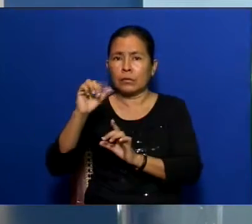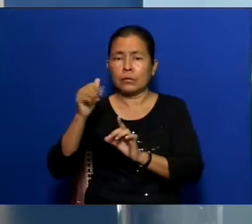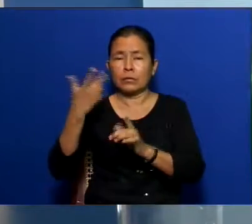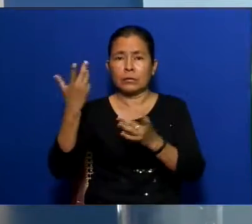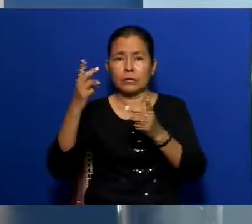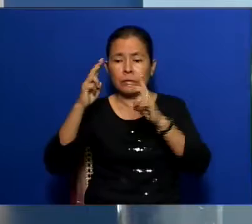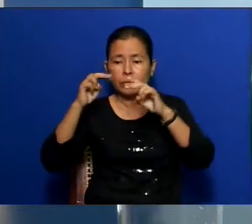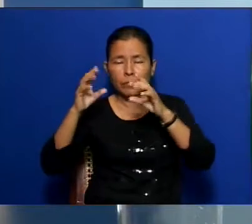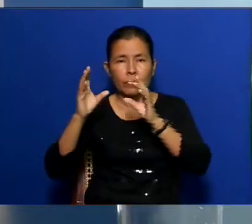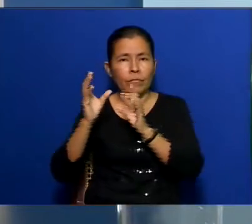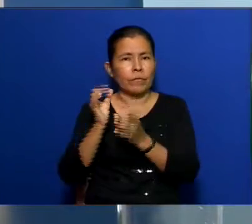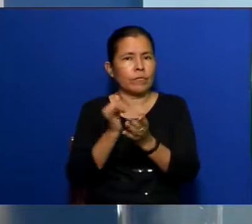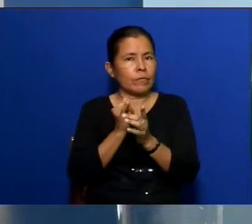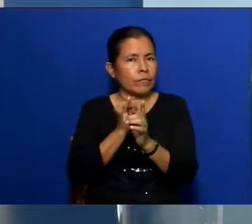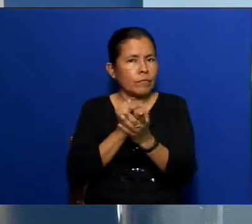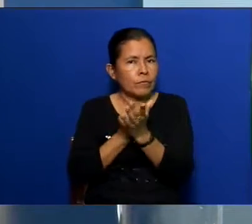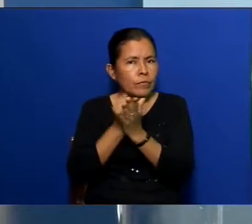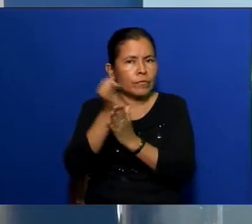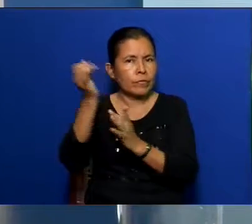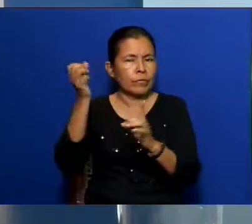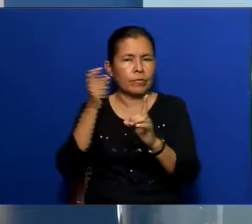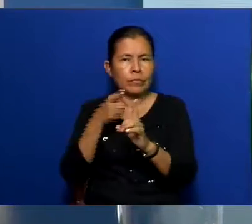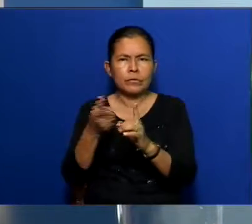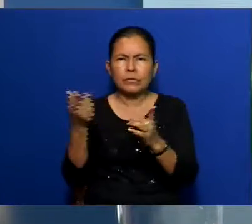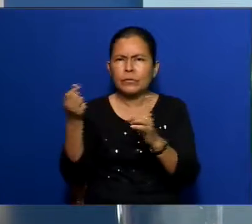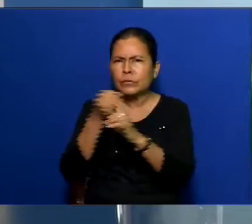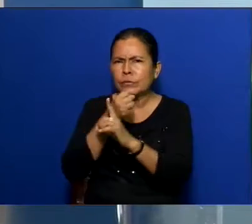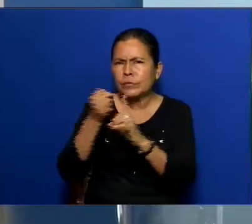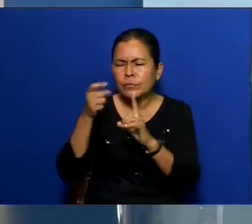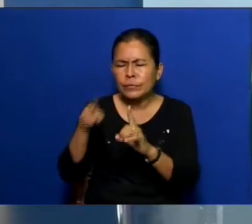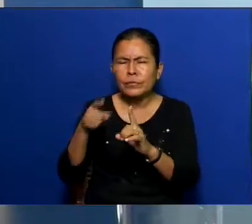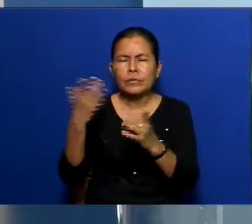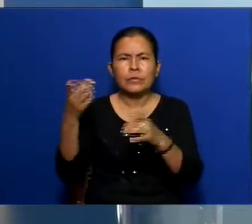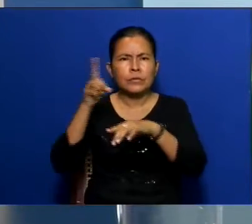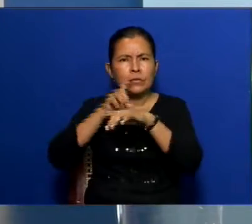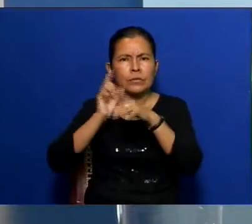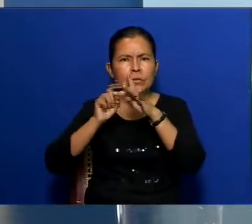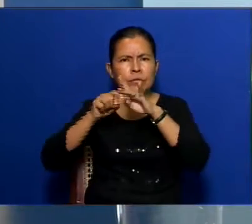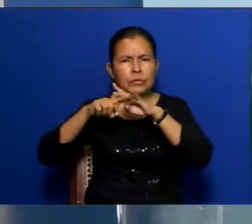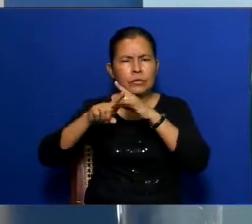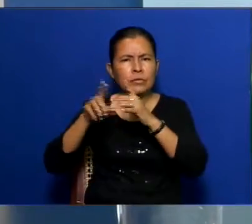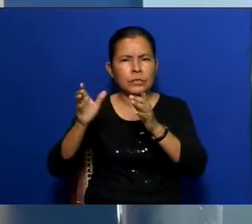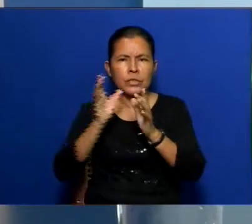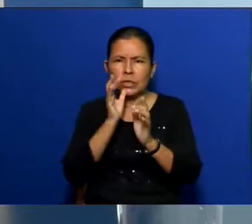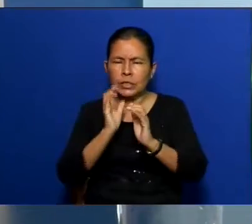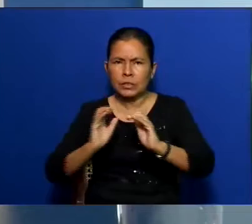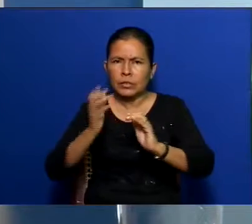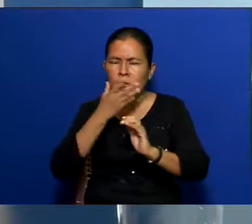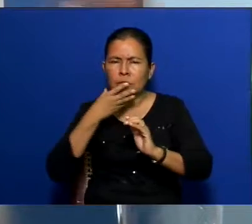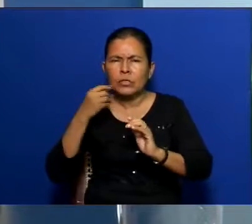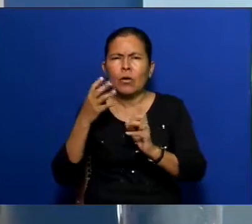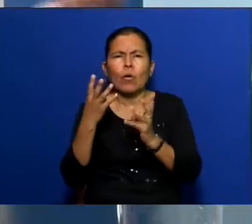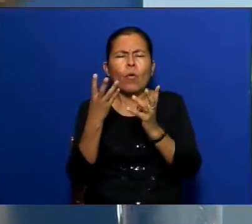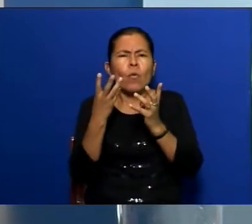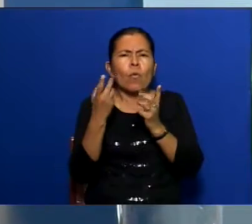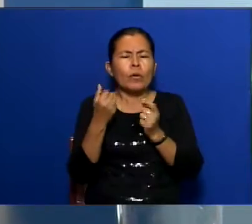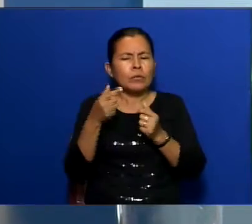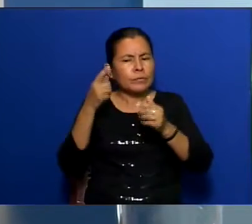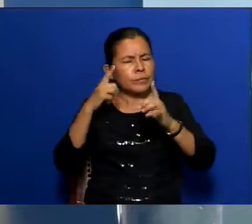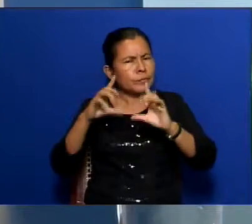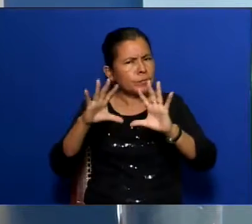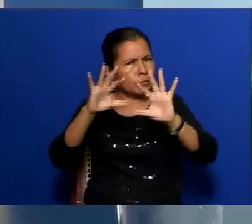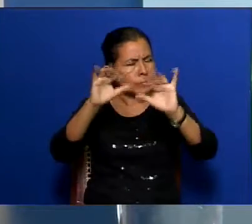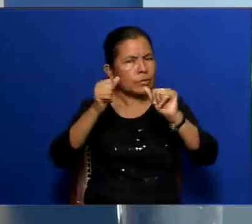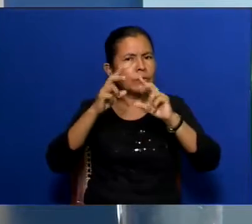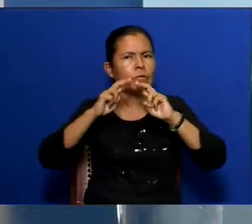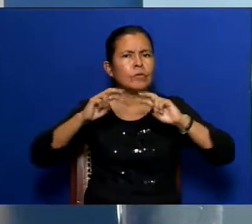Adolescencia, Víctimas de Violencia. Doctor, ¿cuántos casos han evaluado desde la inauguración recientemente de